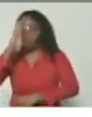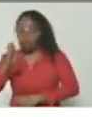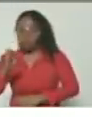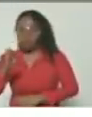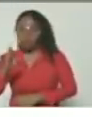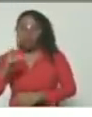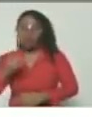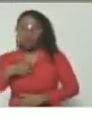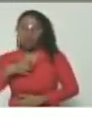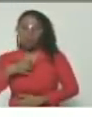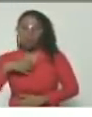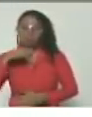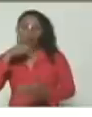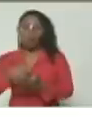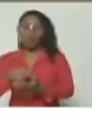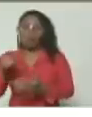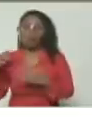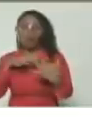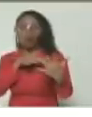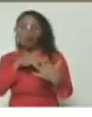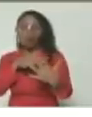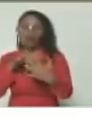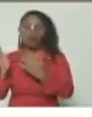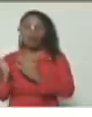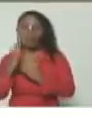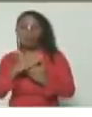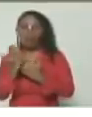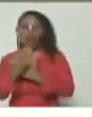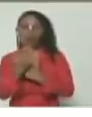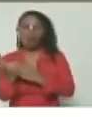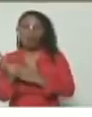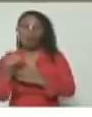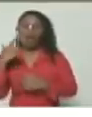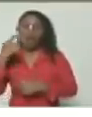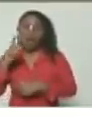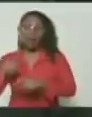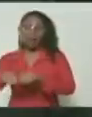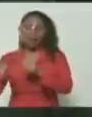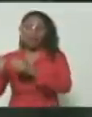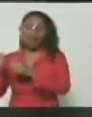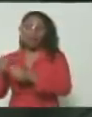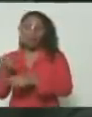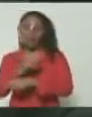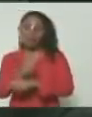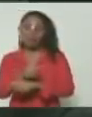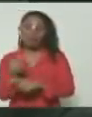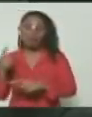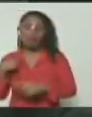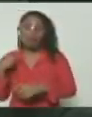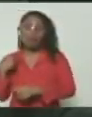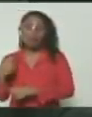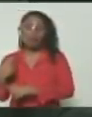y lo que podría llamarse en una guerra los daños colaterales. Claro que están los daños ahí, en el ingreso.